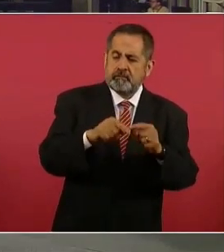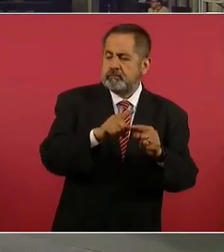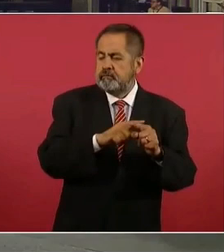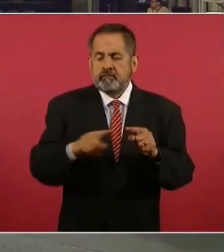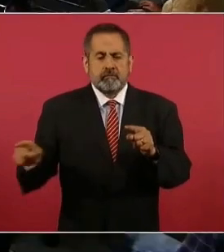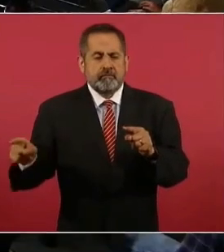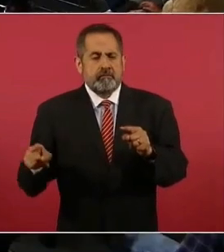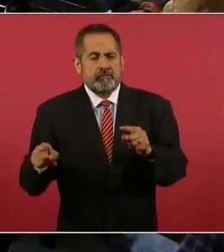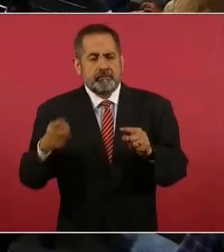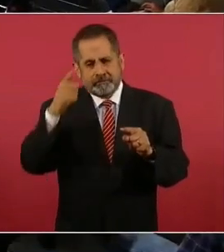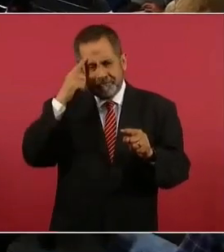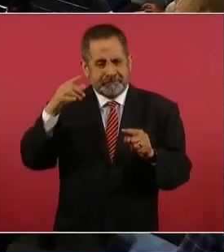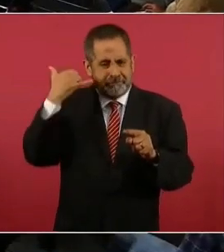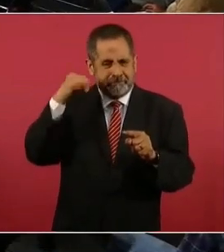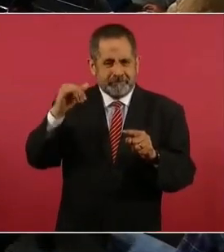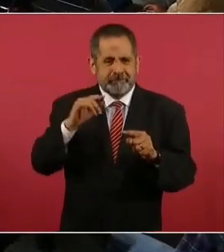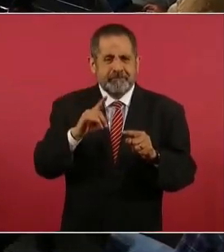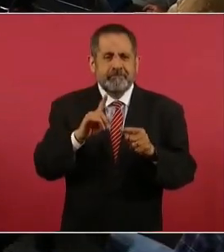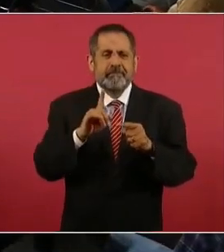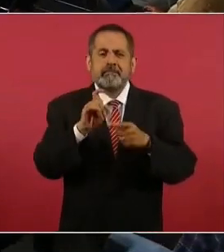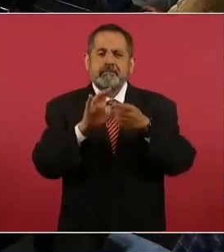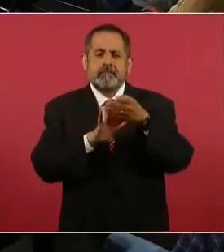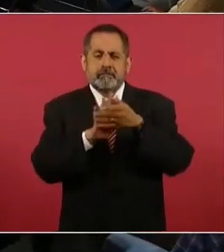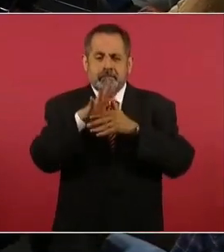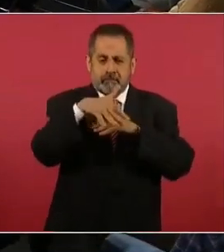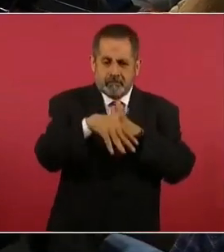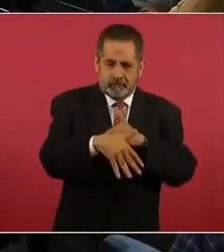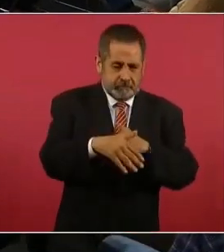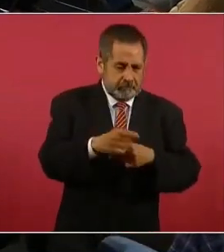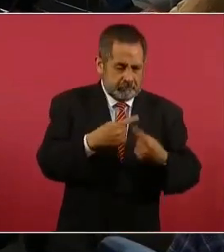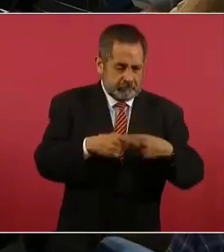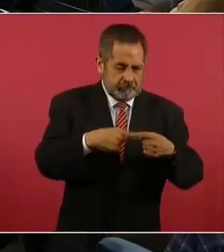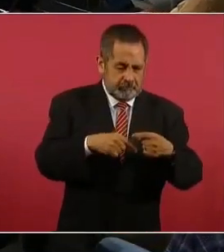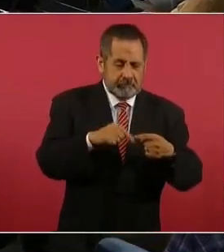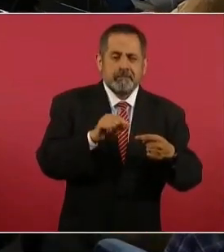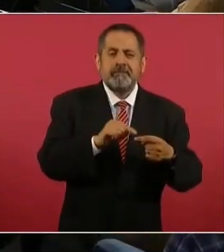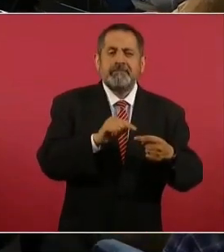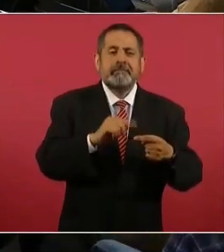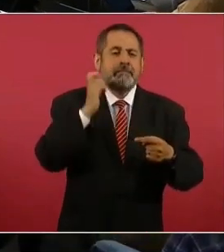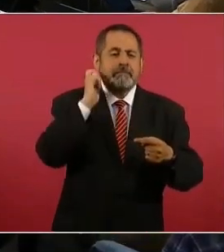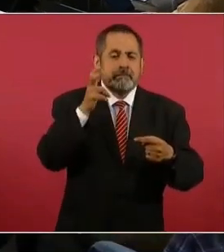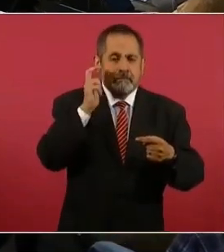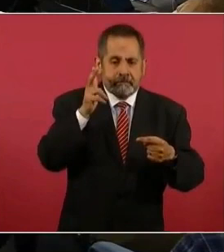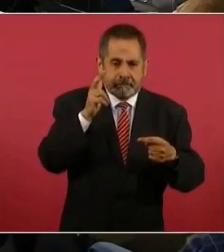a Yucatán, ahí de Chiapas y